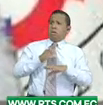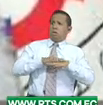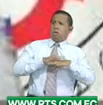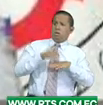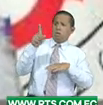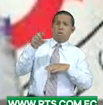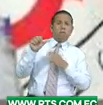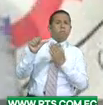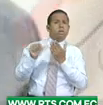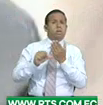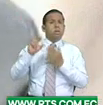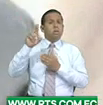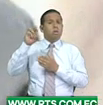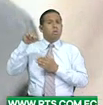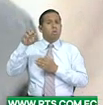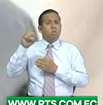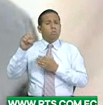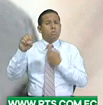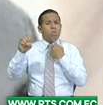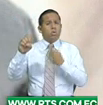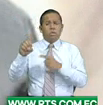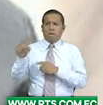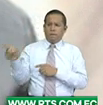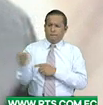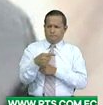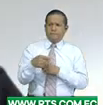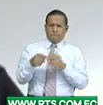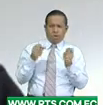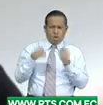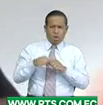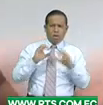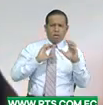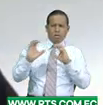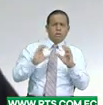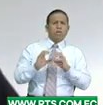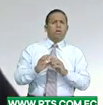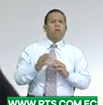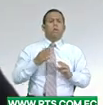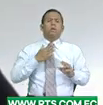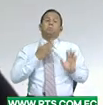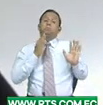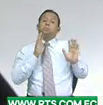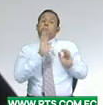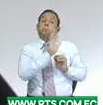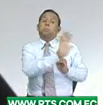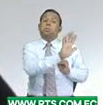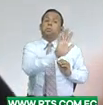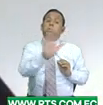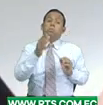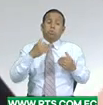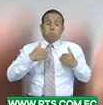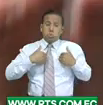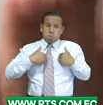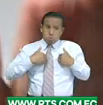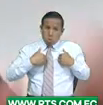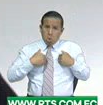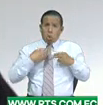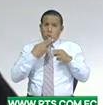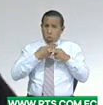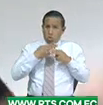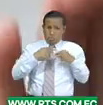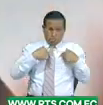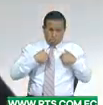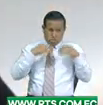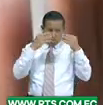también está procesado, para que dirija el servicio de contratación pública. Los que le nombraron tienen que saber si yo di o no di un